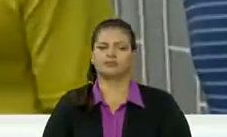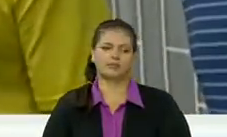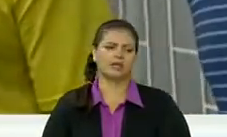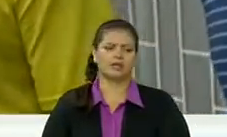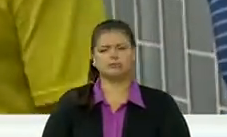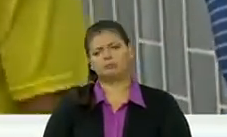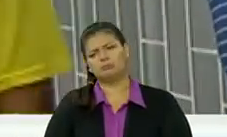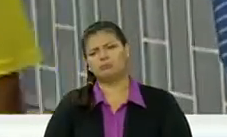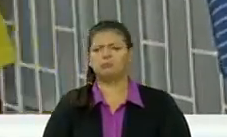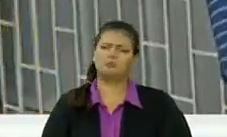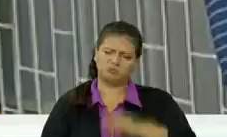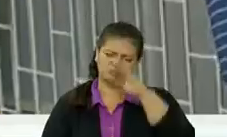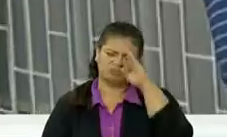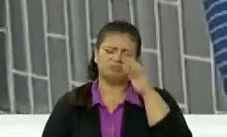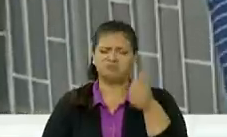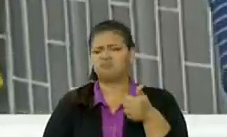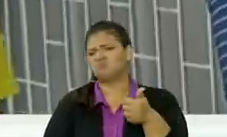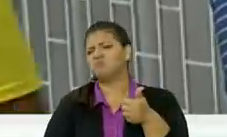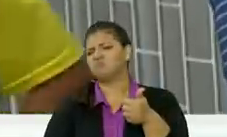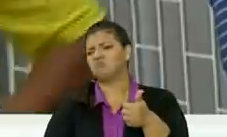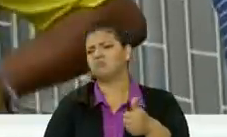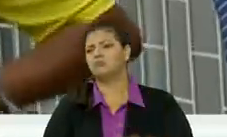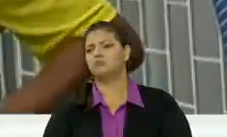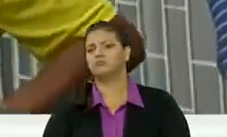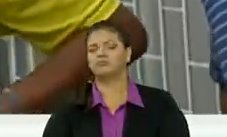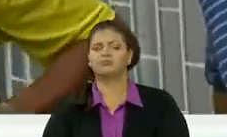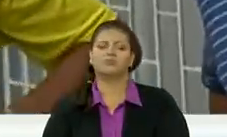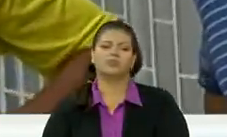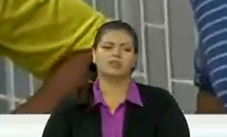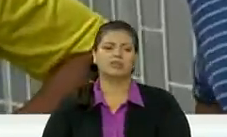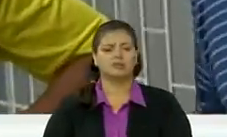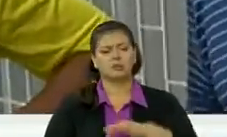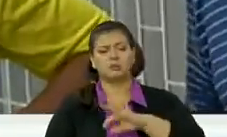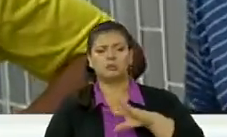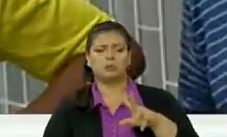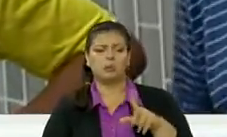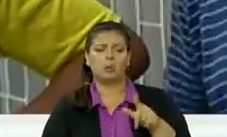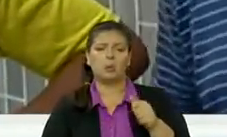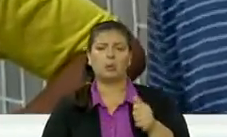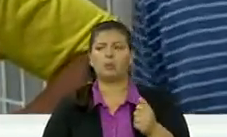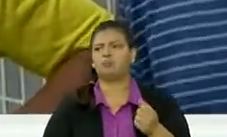Muy bueno el control que hace. ¿Por qué razón? Porque la delincuencia